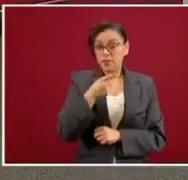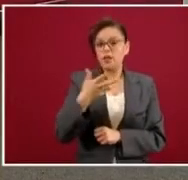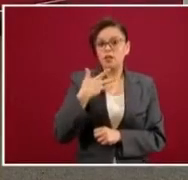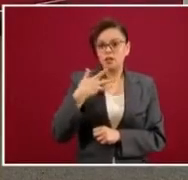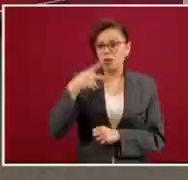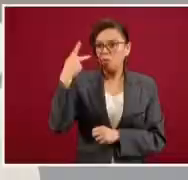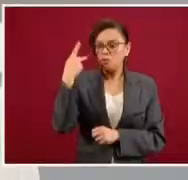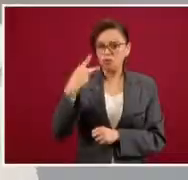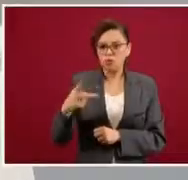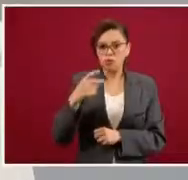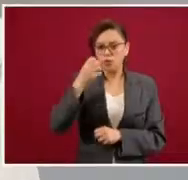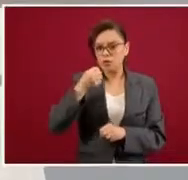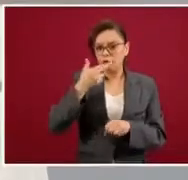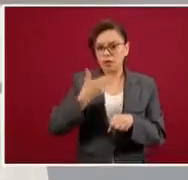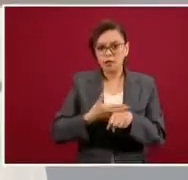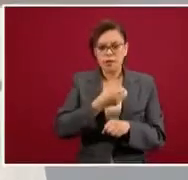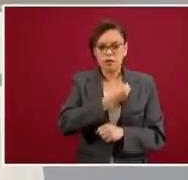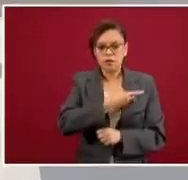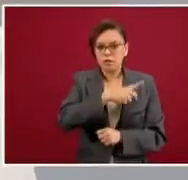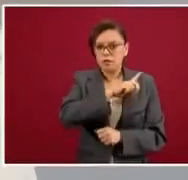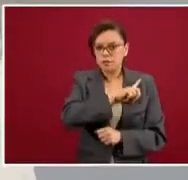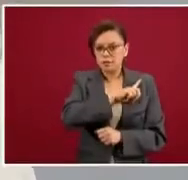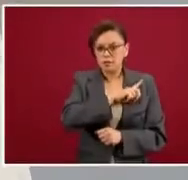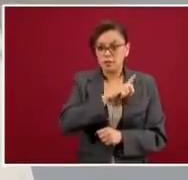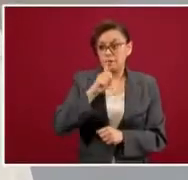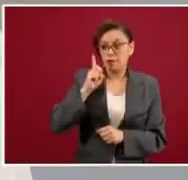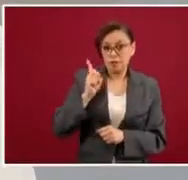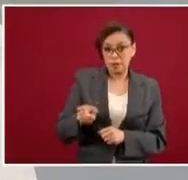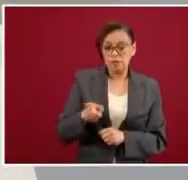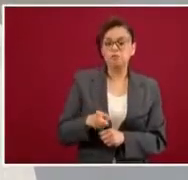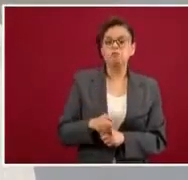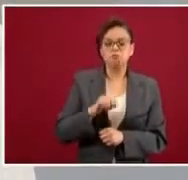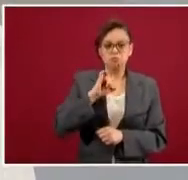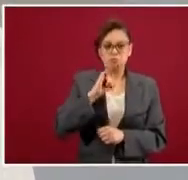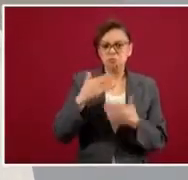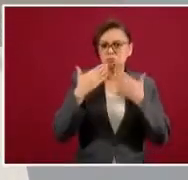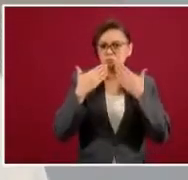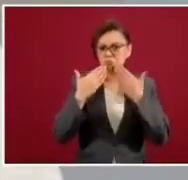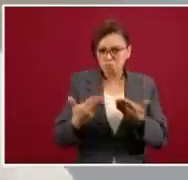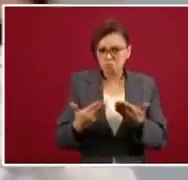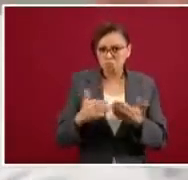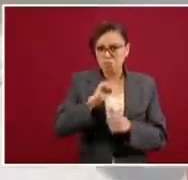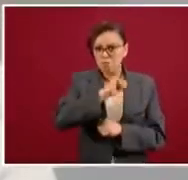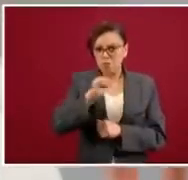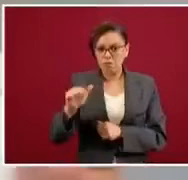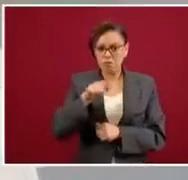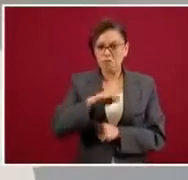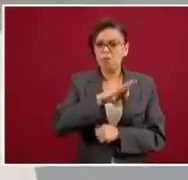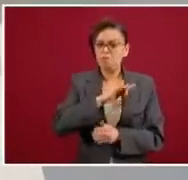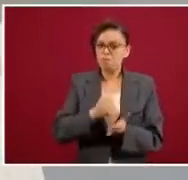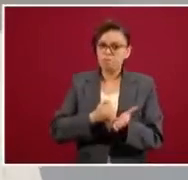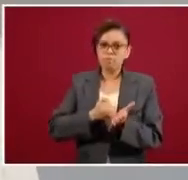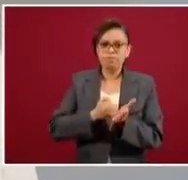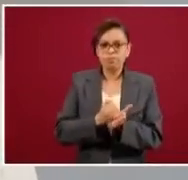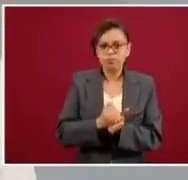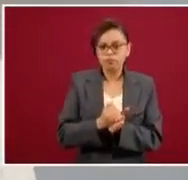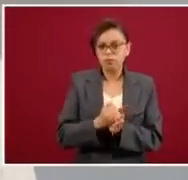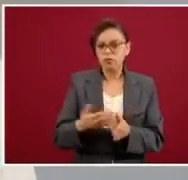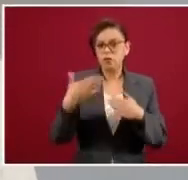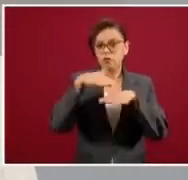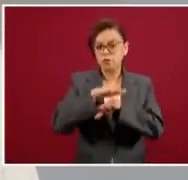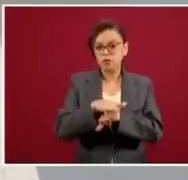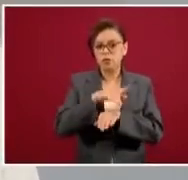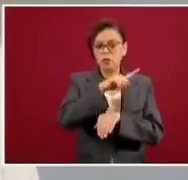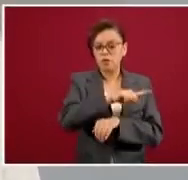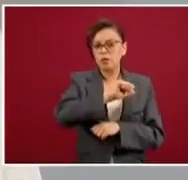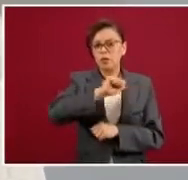Salud. Y esa Secretaría de Salud puede tomar decisiones técnicas en el marco de las disposiciones generales de la Secretaría